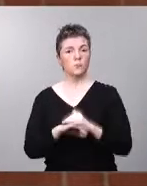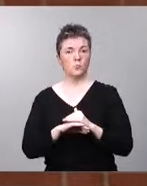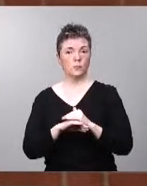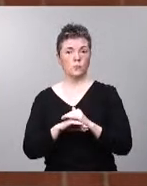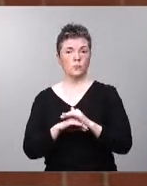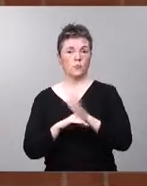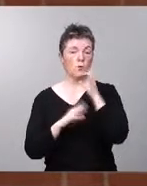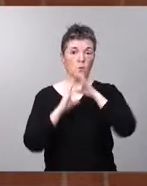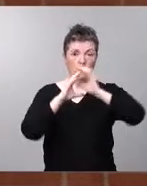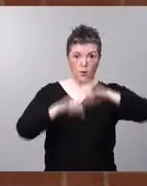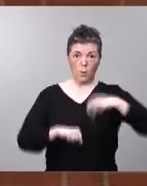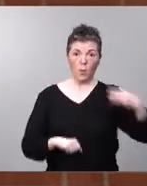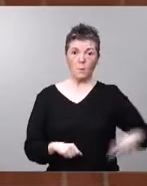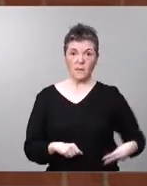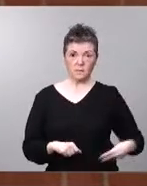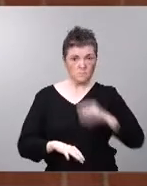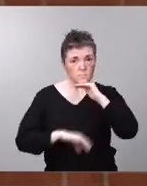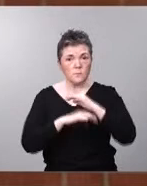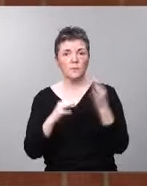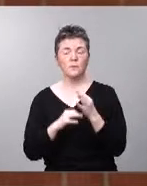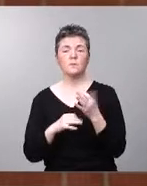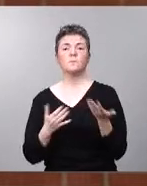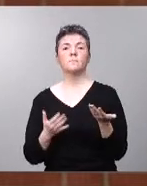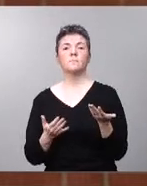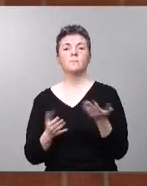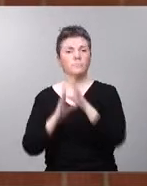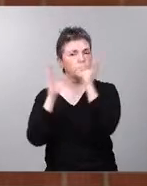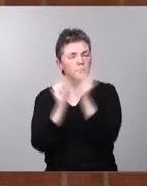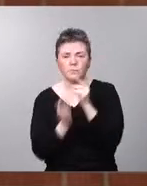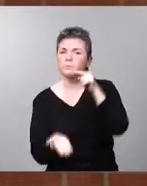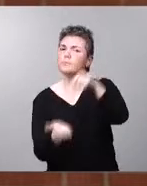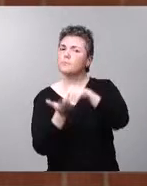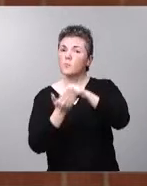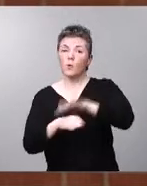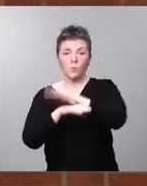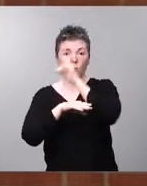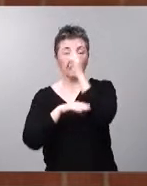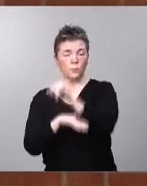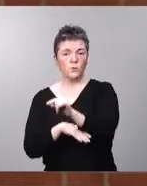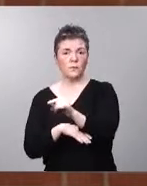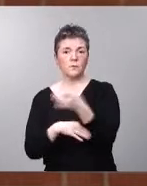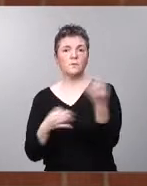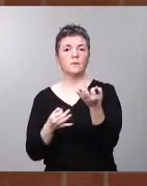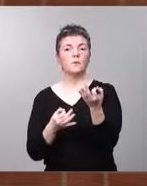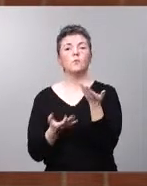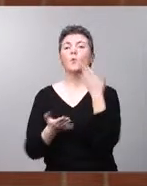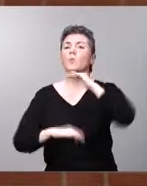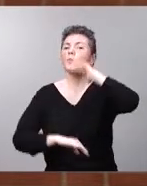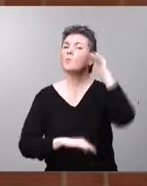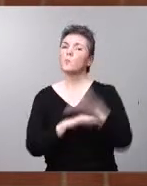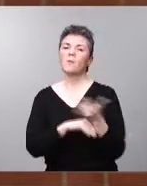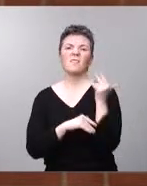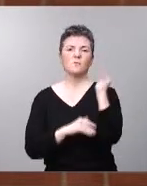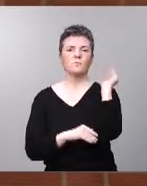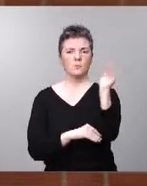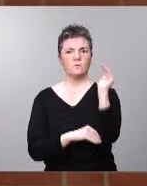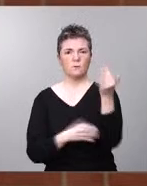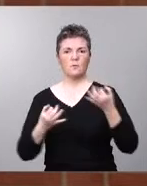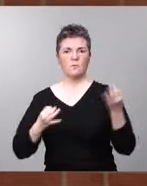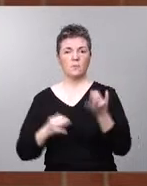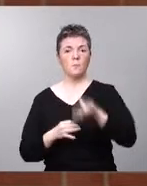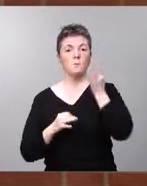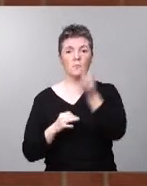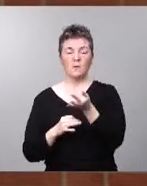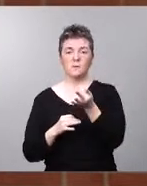de minsk en definitiva reclamamos al gobierno de putin que cumpla con el derecho internacional y que regrese a las